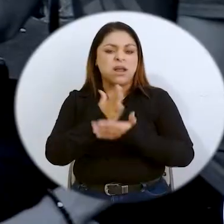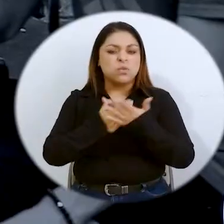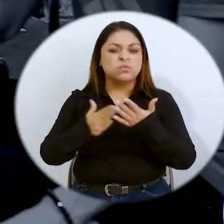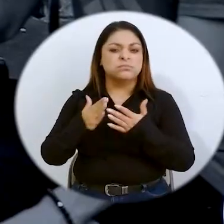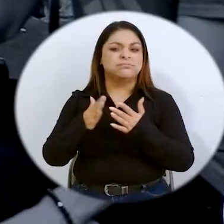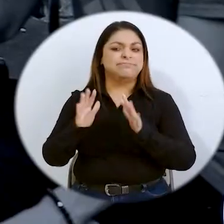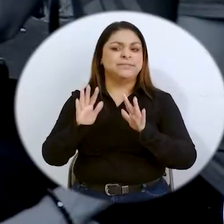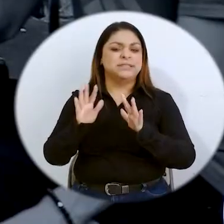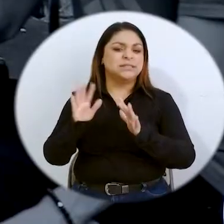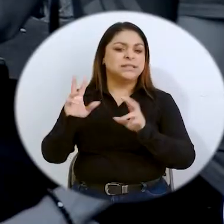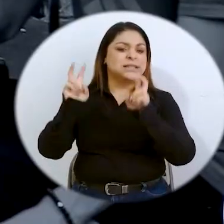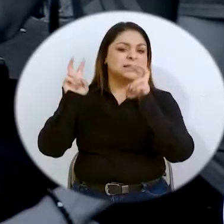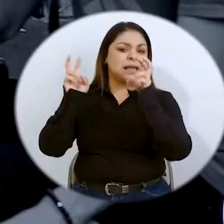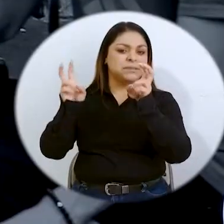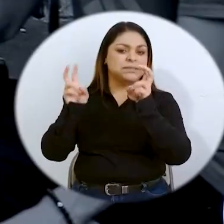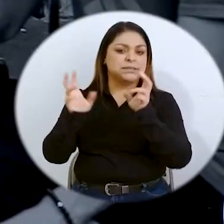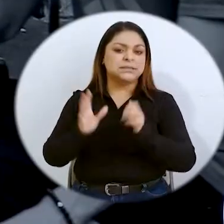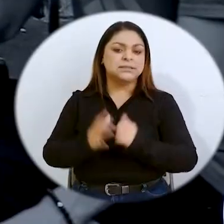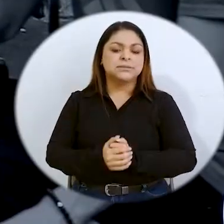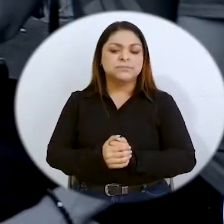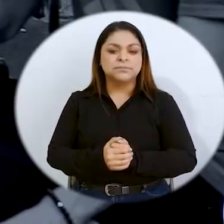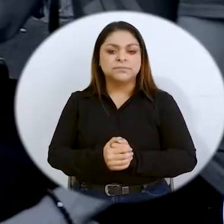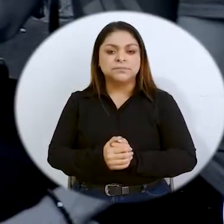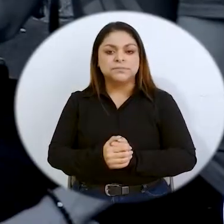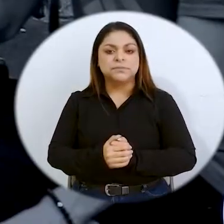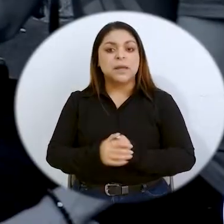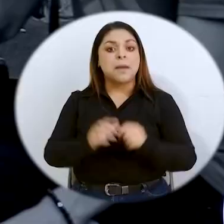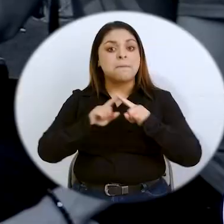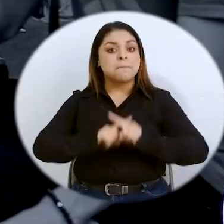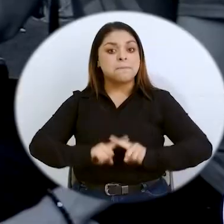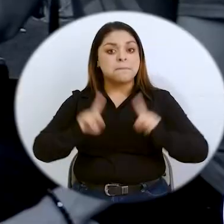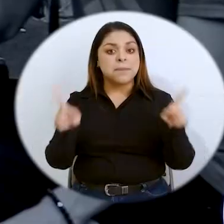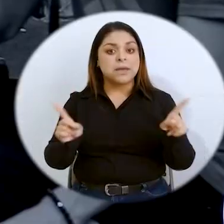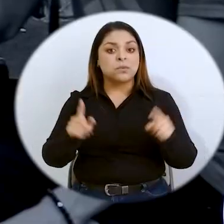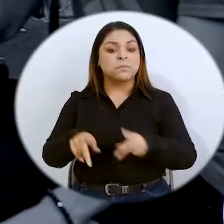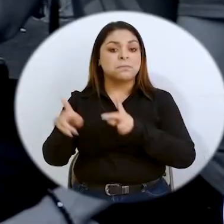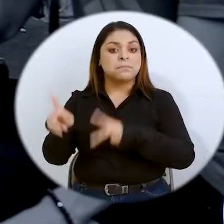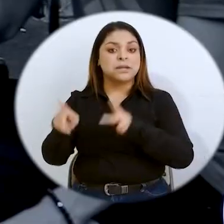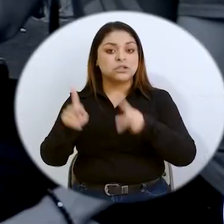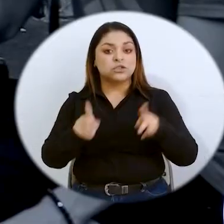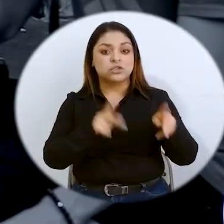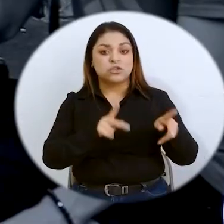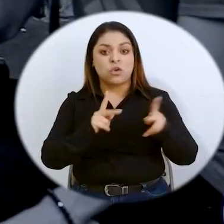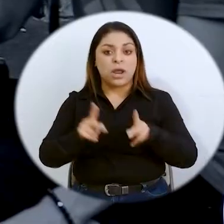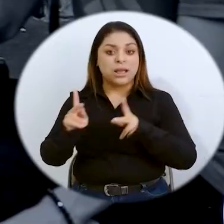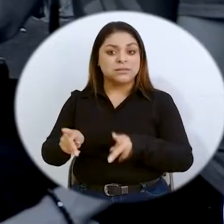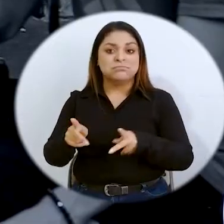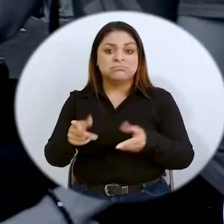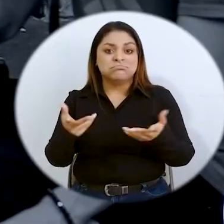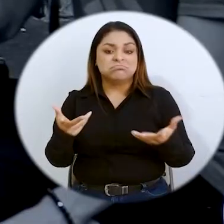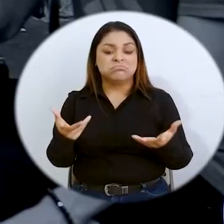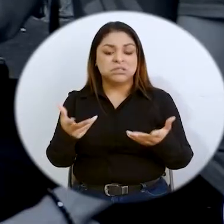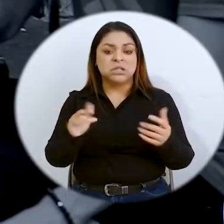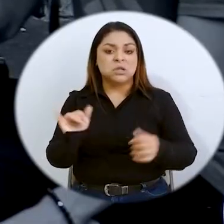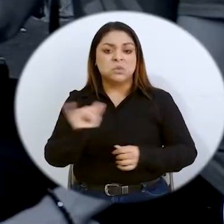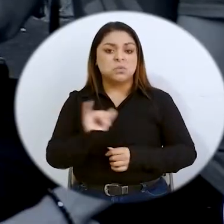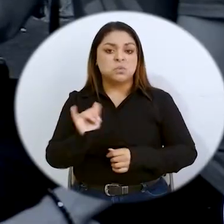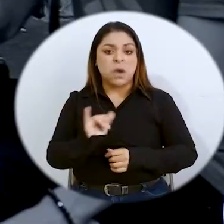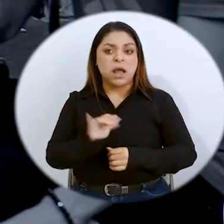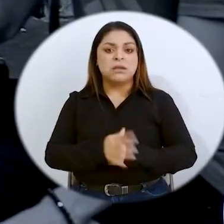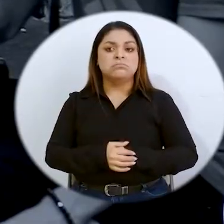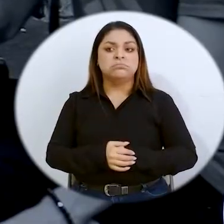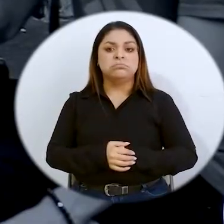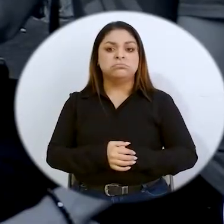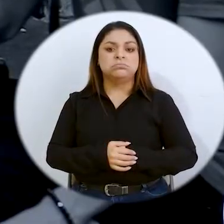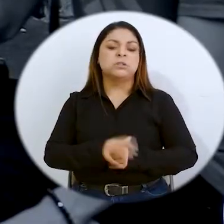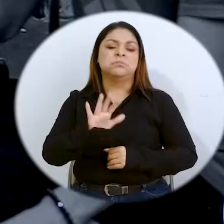ciertos temas, ¿verdad?, diferentes, la gente, de todas formas, bueno, tal vez no